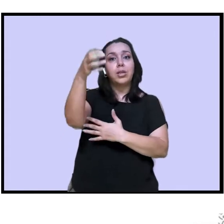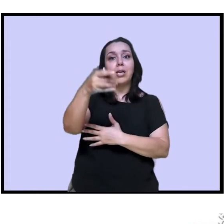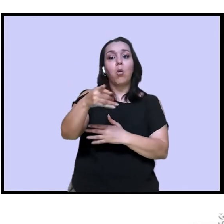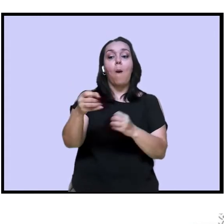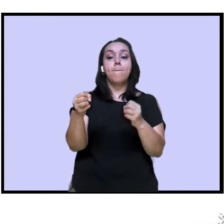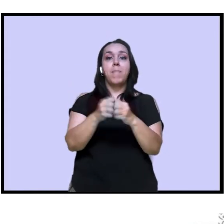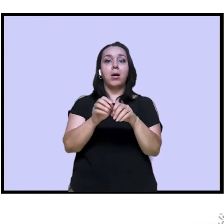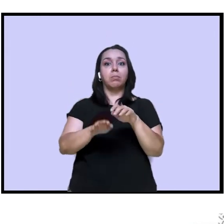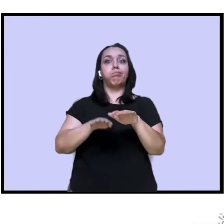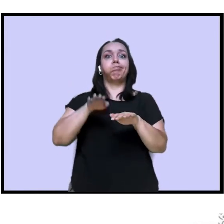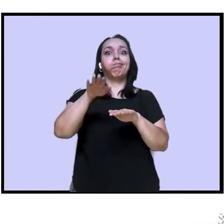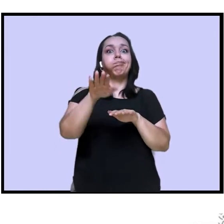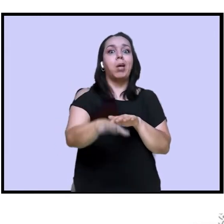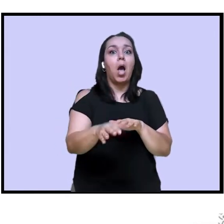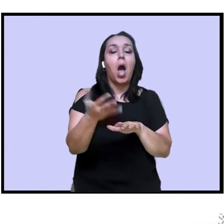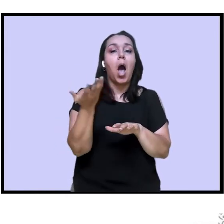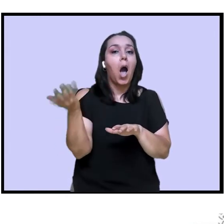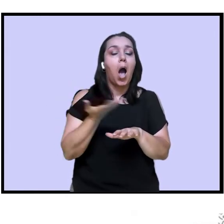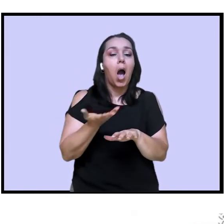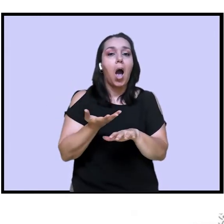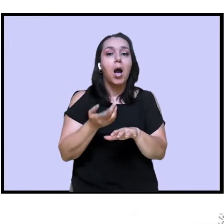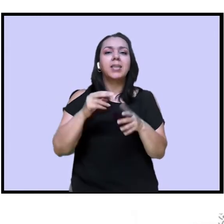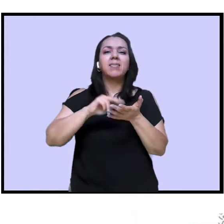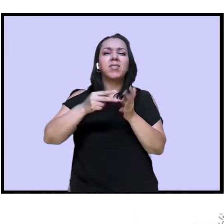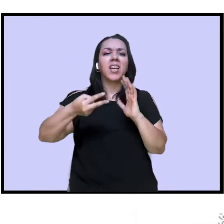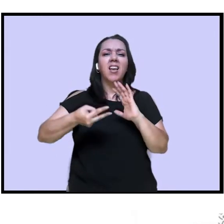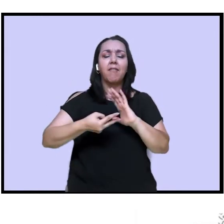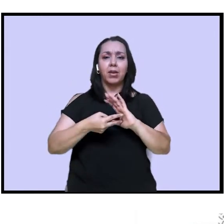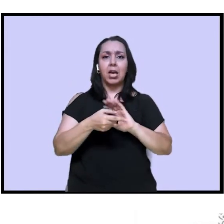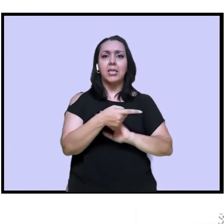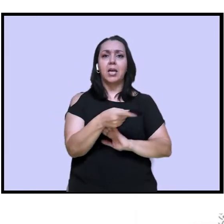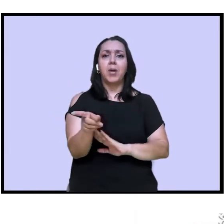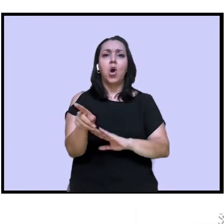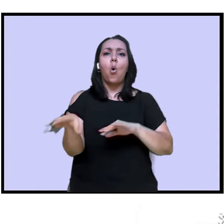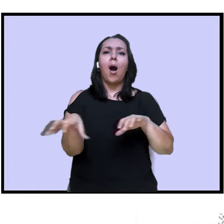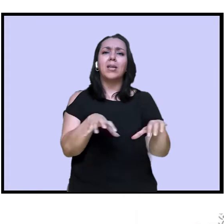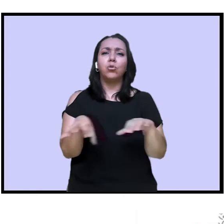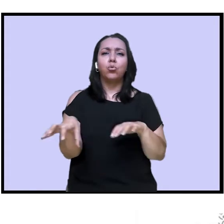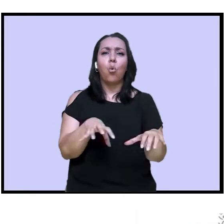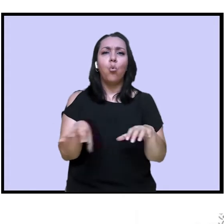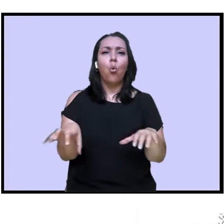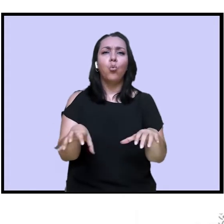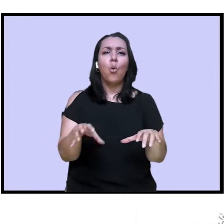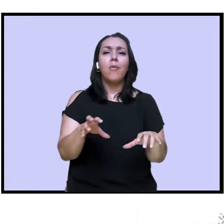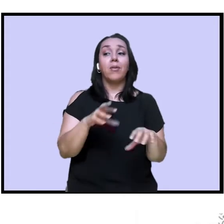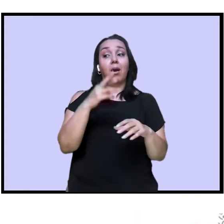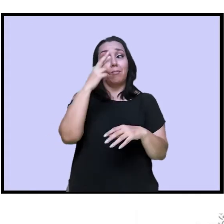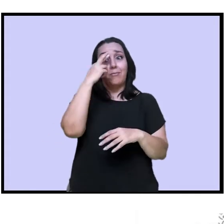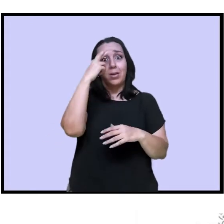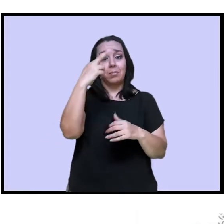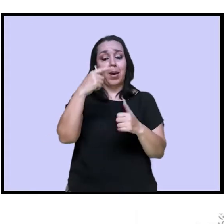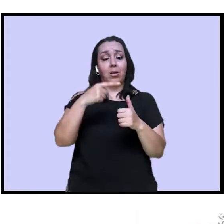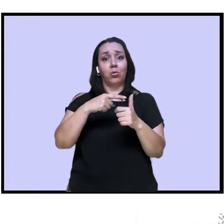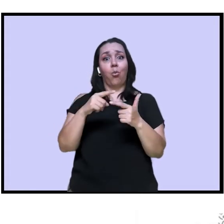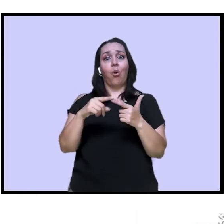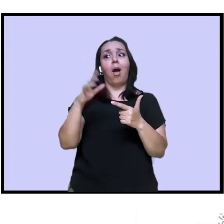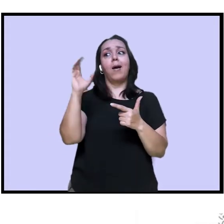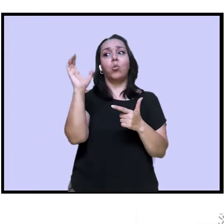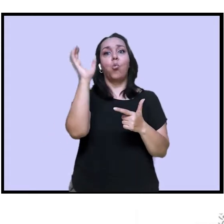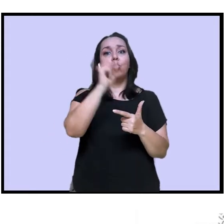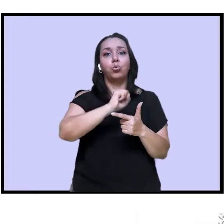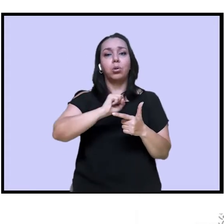nos lleva un paso más adelante y ya implica incluso un componente axiológico de respeto y